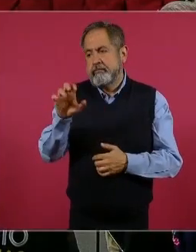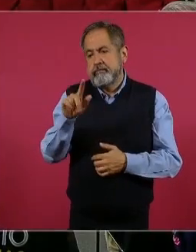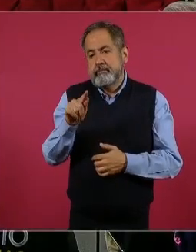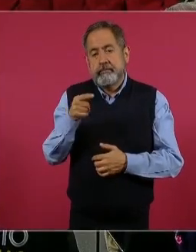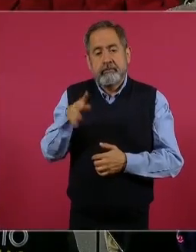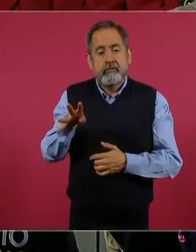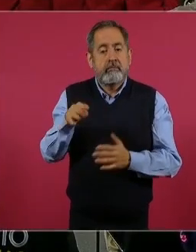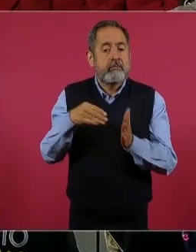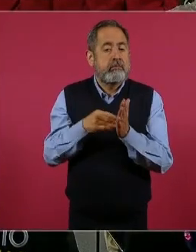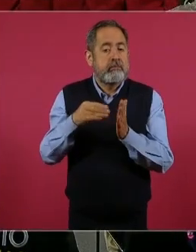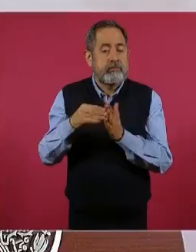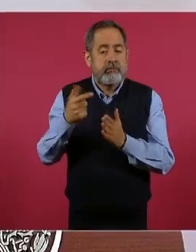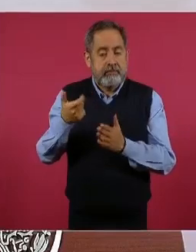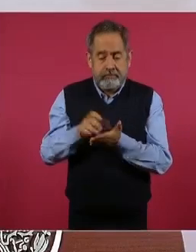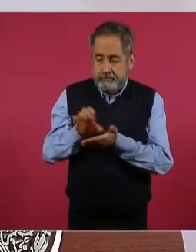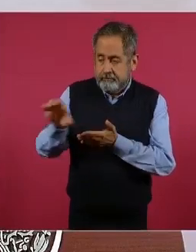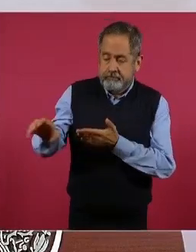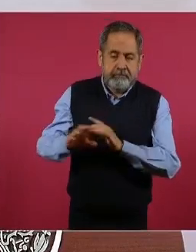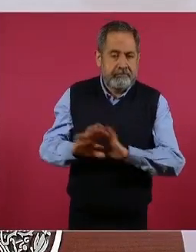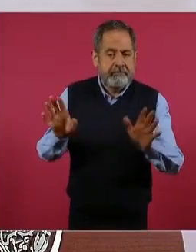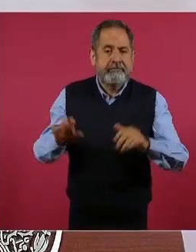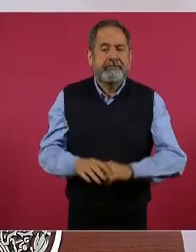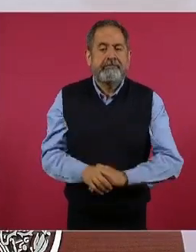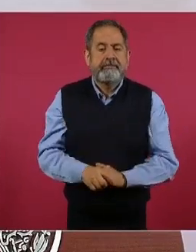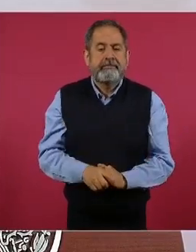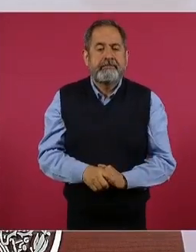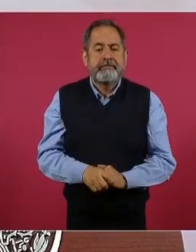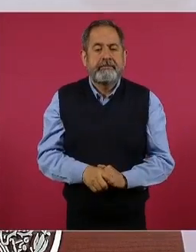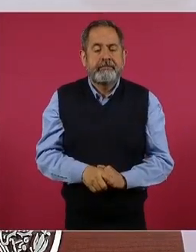579 millones de pesos.